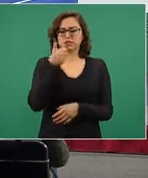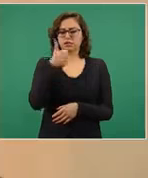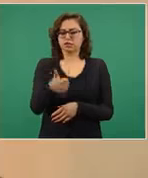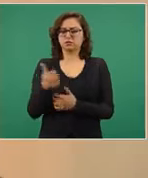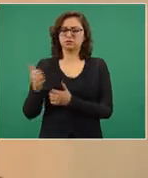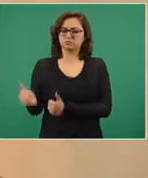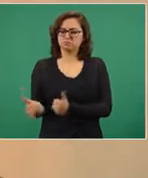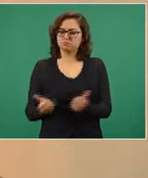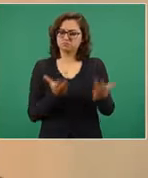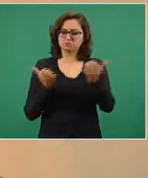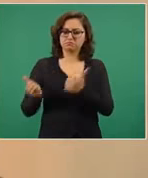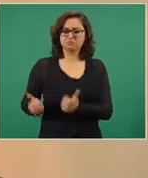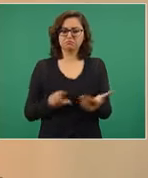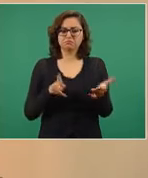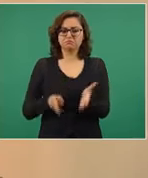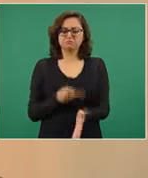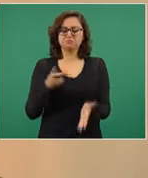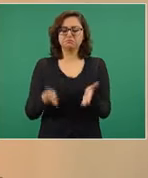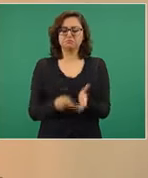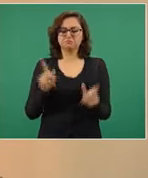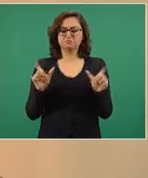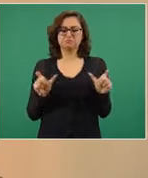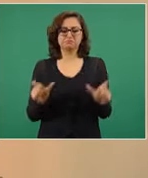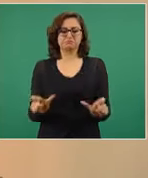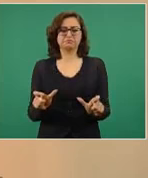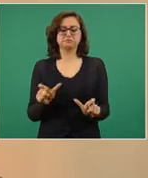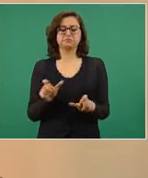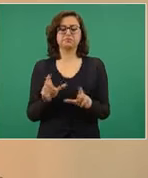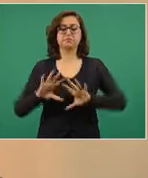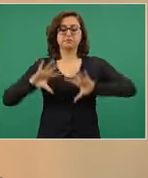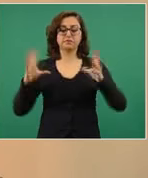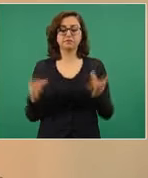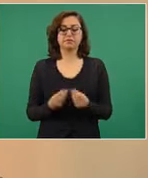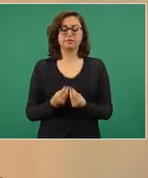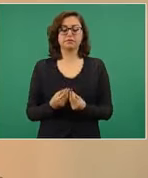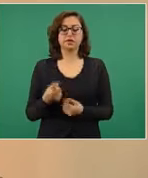movimientos y que han comprendido ya un total de